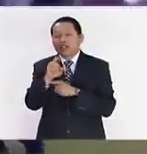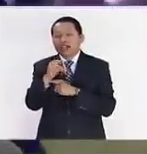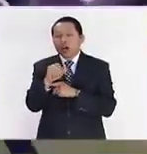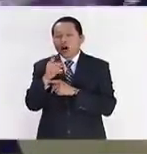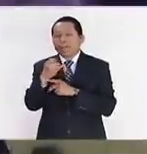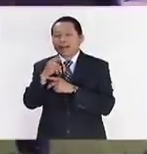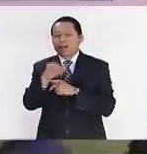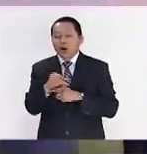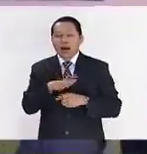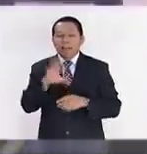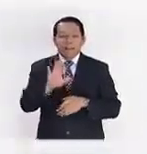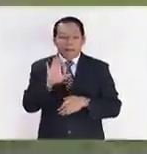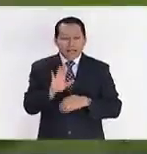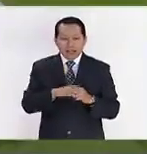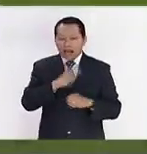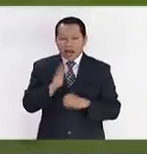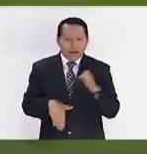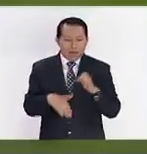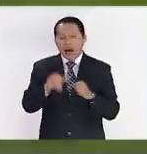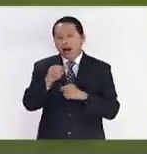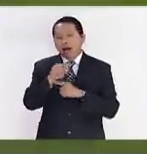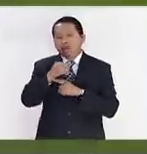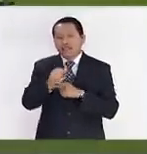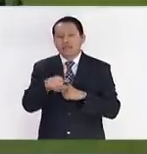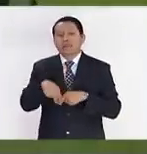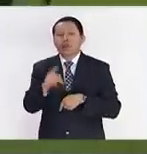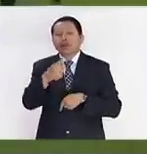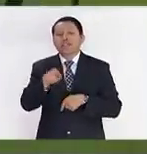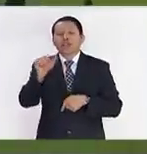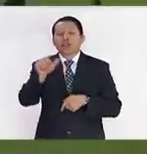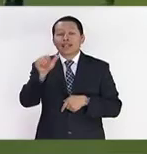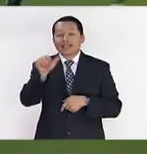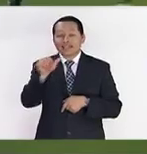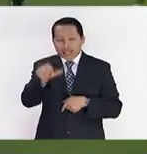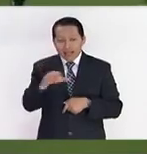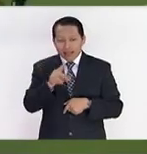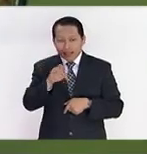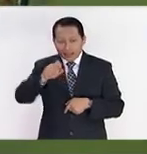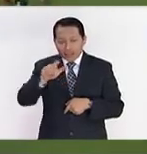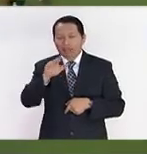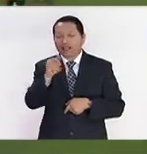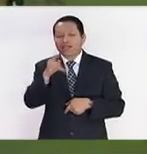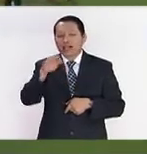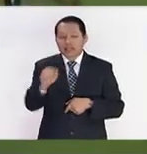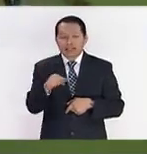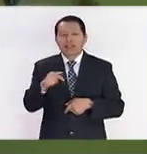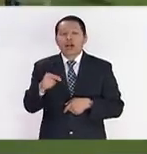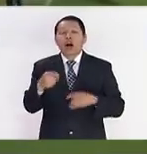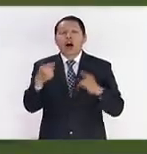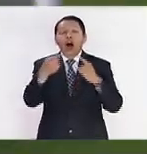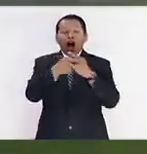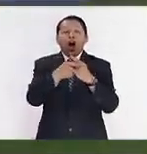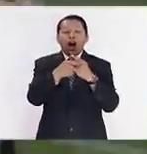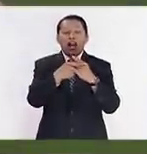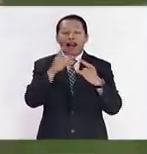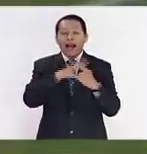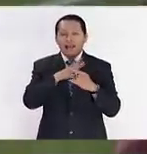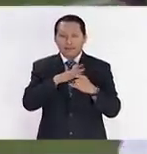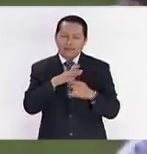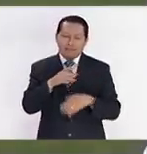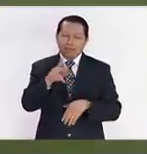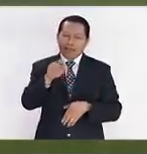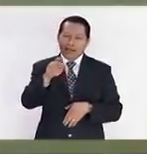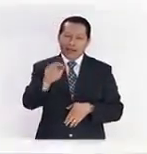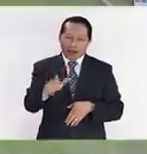Prieto. Parecía que se acababa todo para Alebrijes, pero al 116 Daniel Cervantes iba a hacer el gol y los íbamos a los